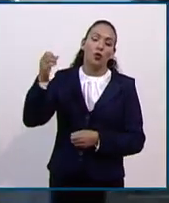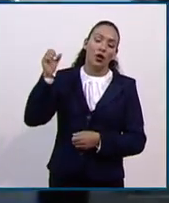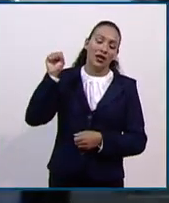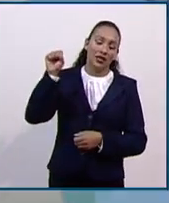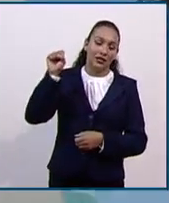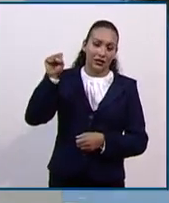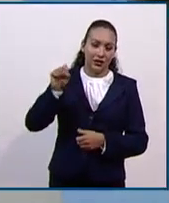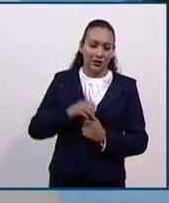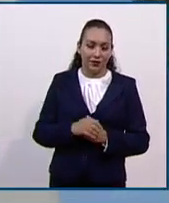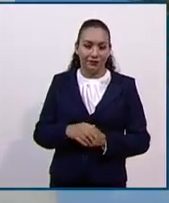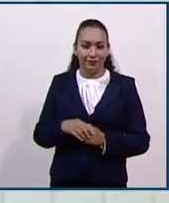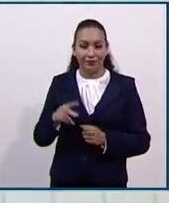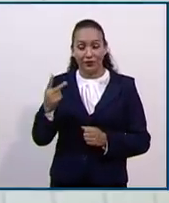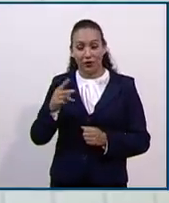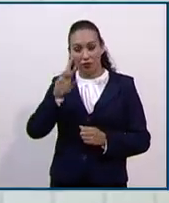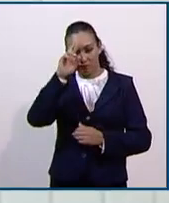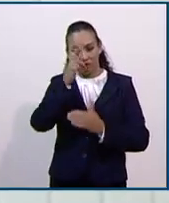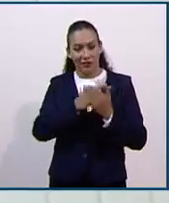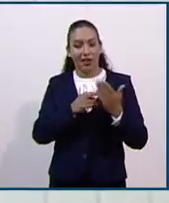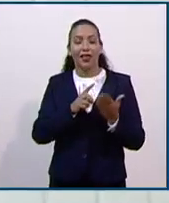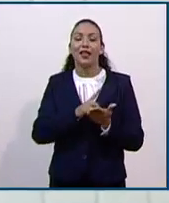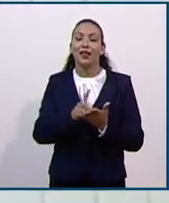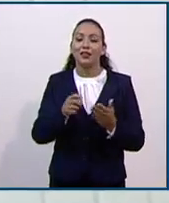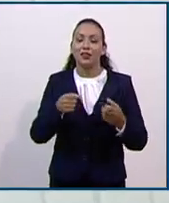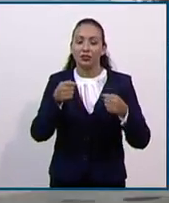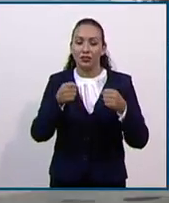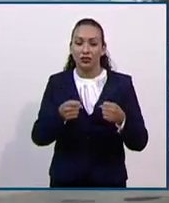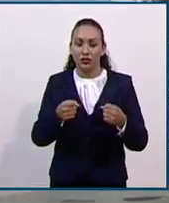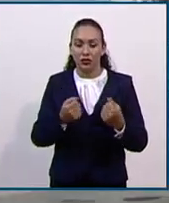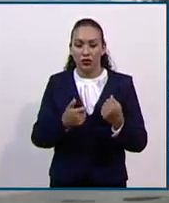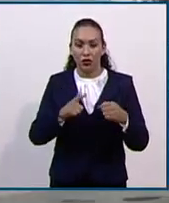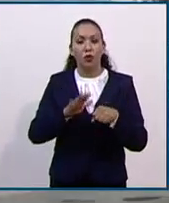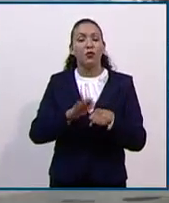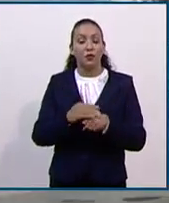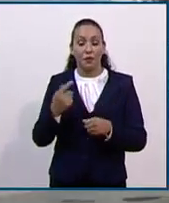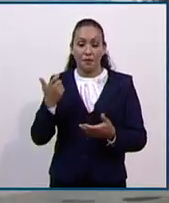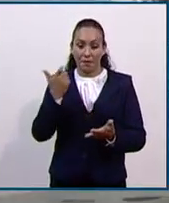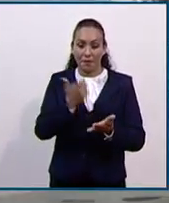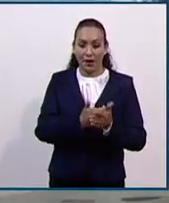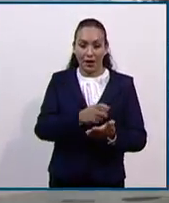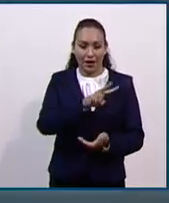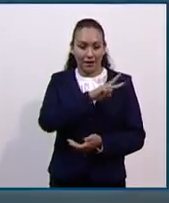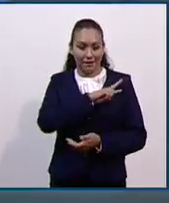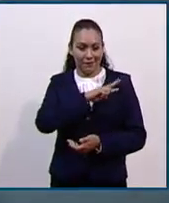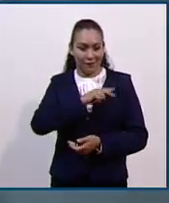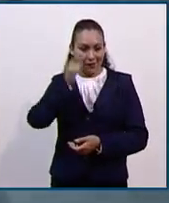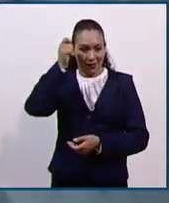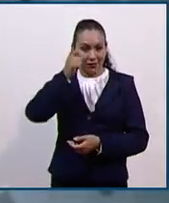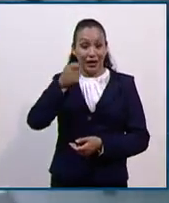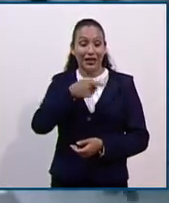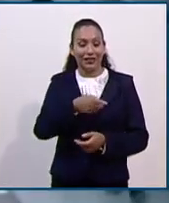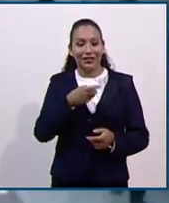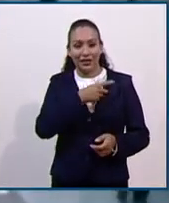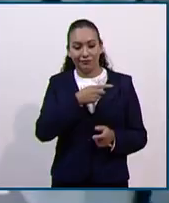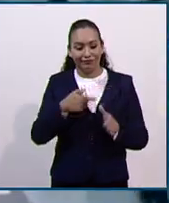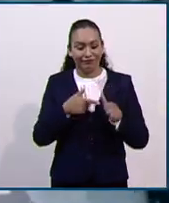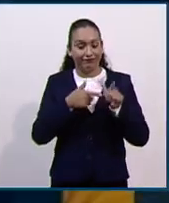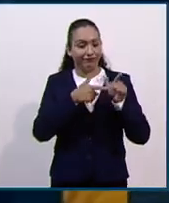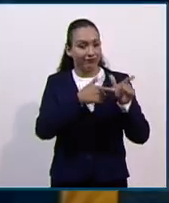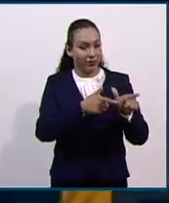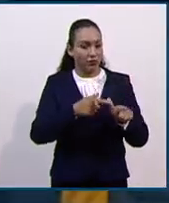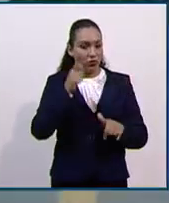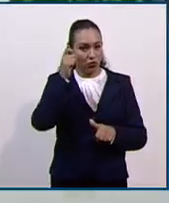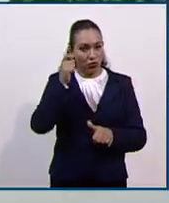el derecho a la seguridad social, al establecer que la pensión por viudez se otorgue por tiempo determinado sin posibilidad